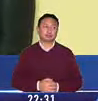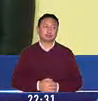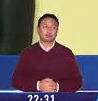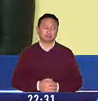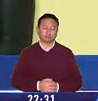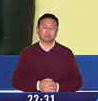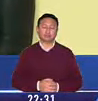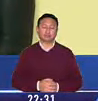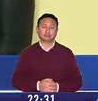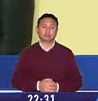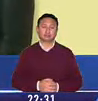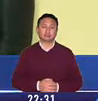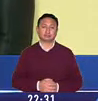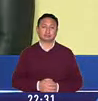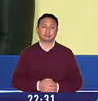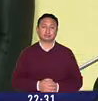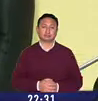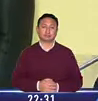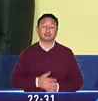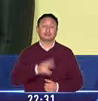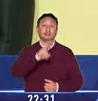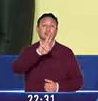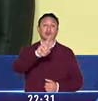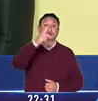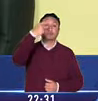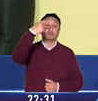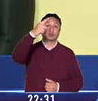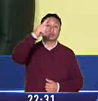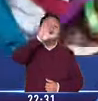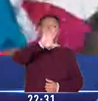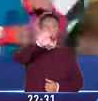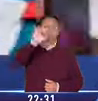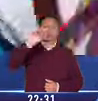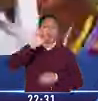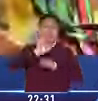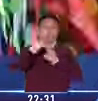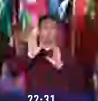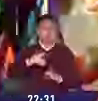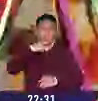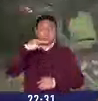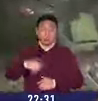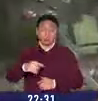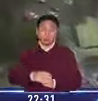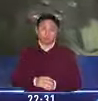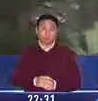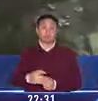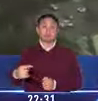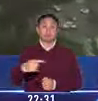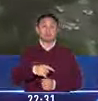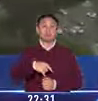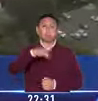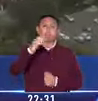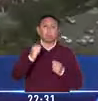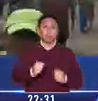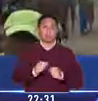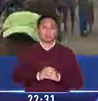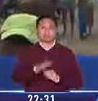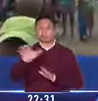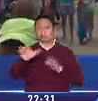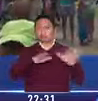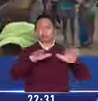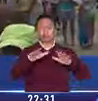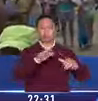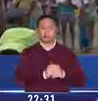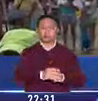de 2,5 millones de ecuatorianos utilizaron este feriado. Estos días de asueto fueron los de mayor intensidad, inyectando